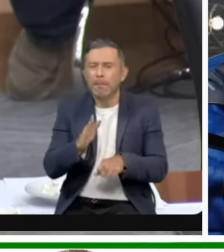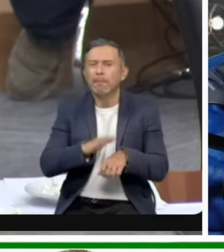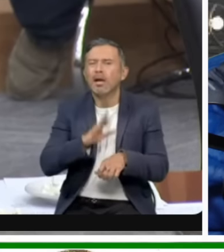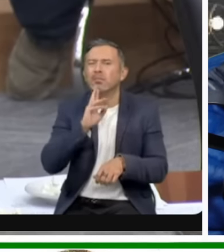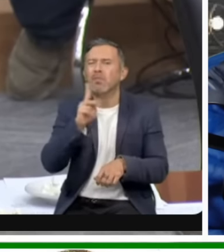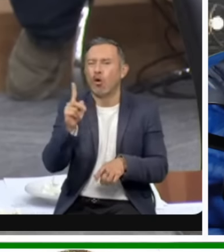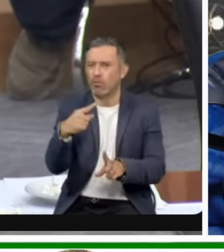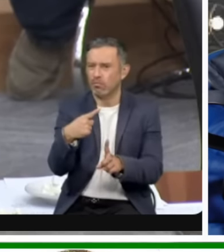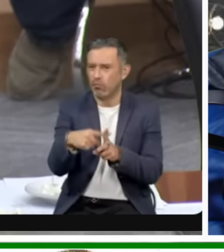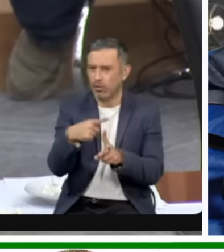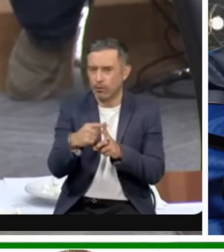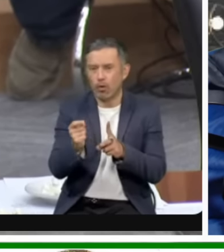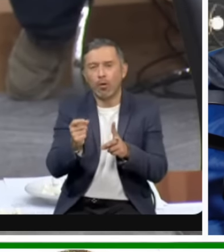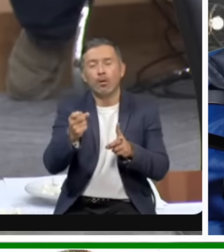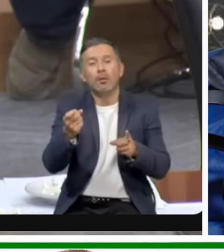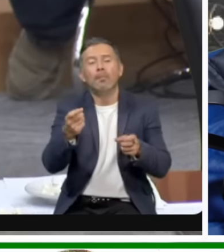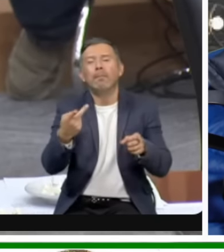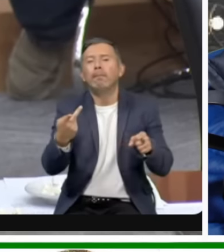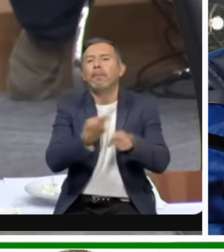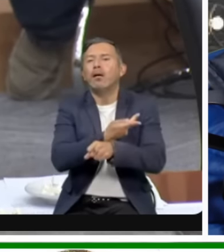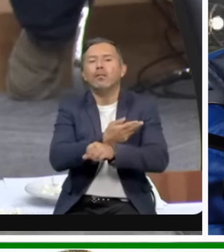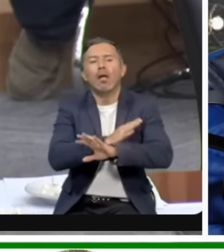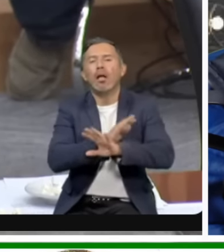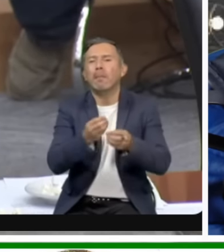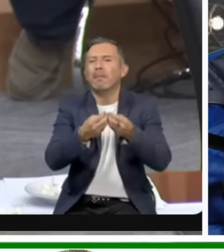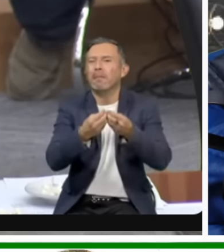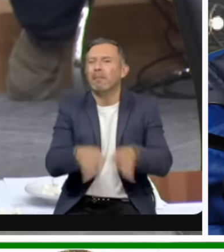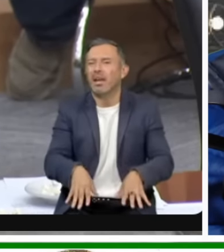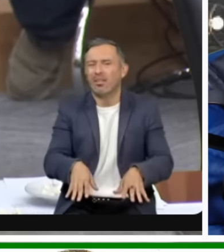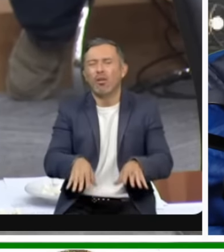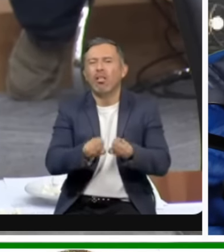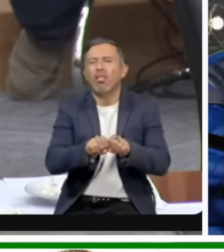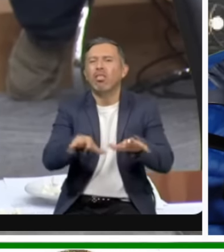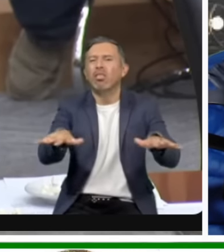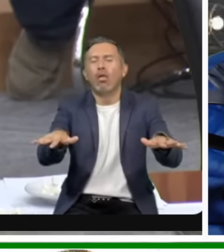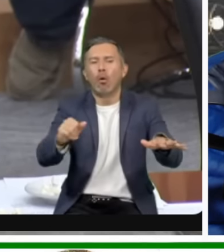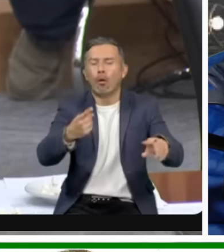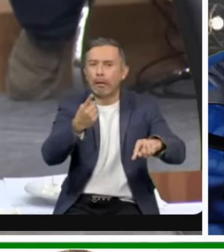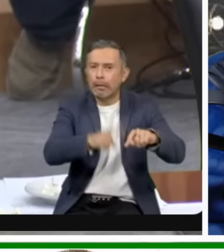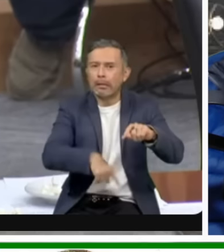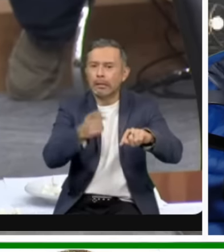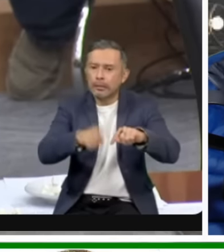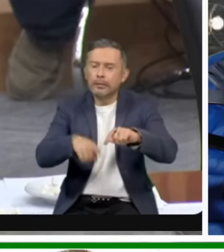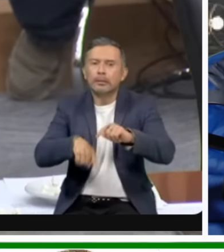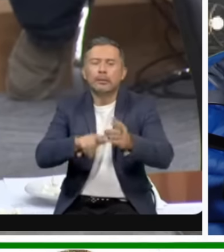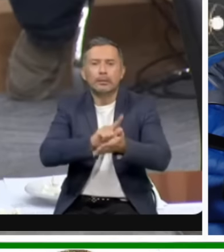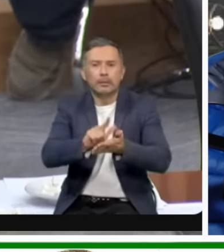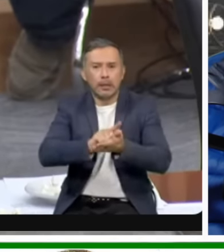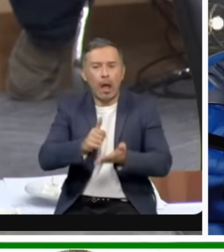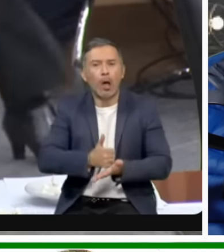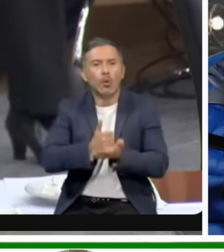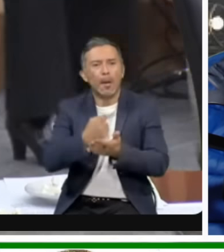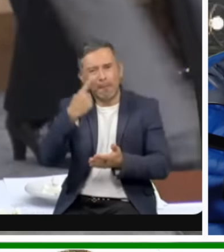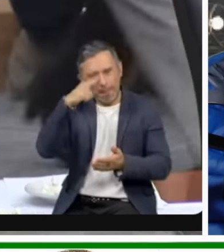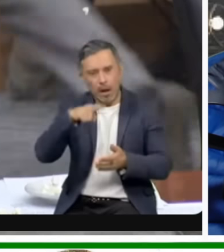depurar lo que ya se manchó abona a el buen manejo al buen